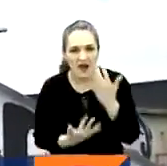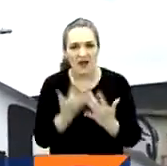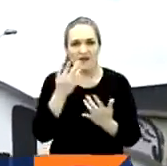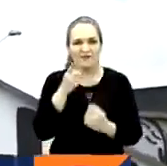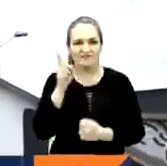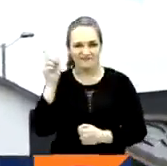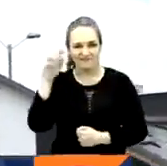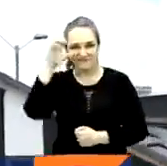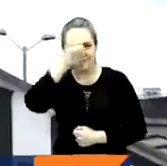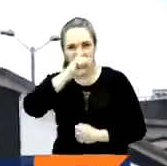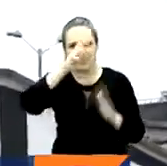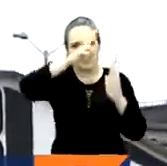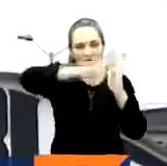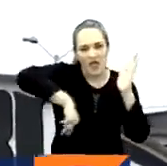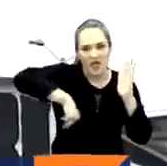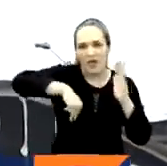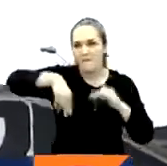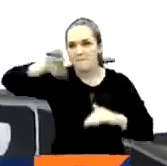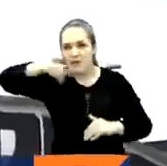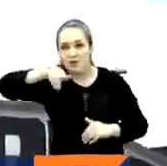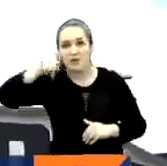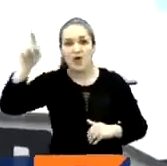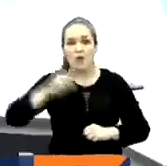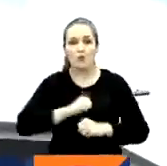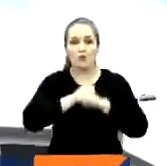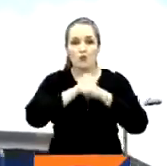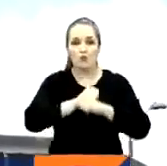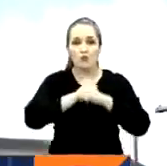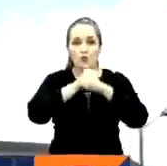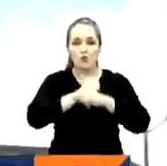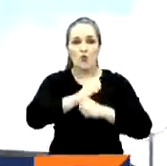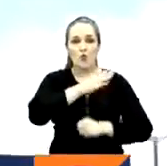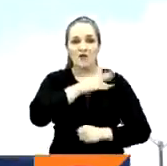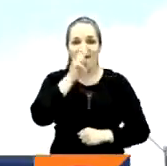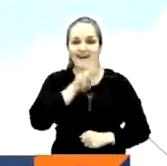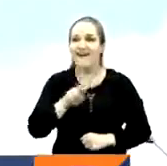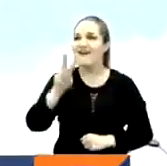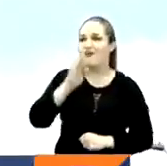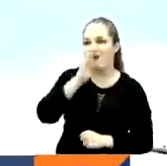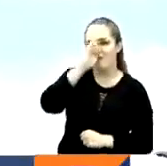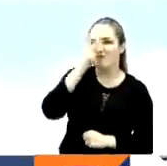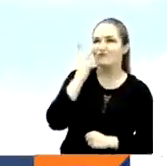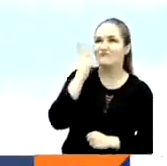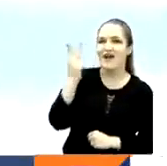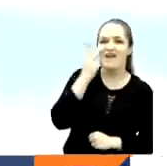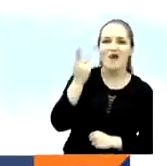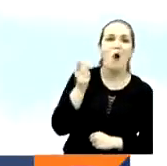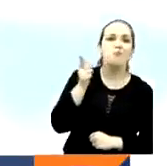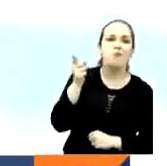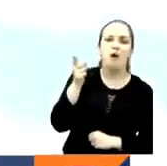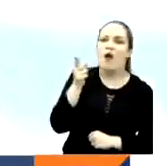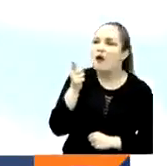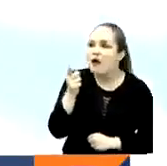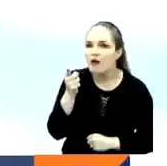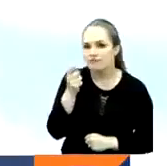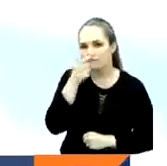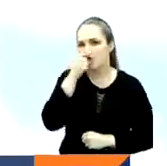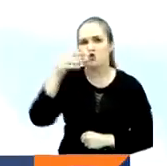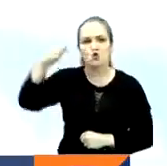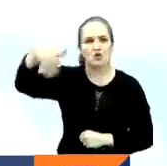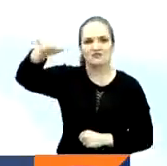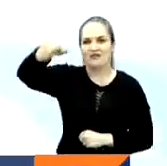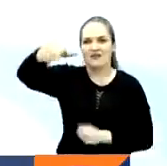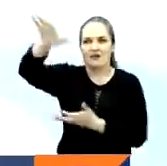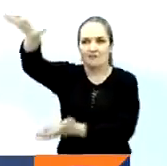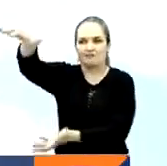llamas y de la pintura. El Bolívar ecuestre que estamos acostumbrados a ver en este punto de Bogotá, pues fue retirado en horas de la madrugada y ya